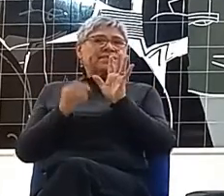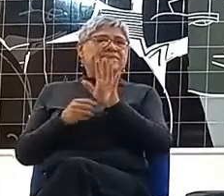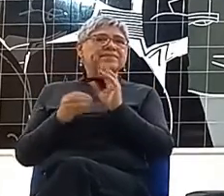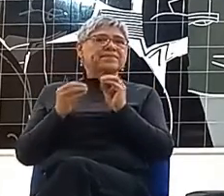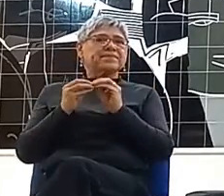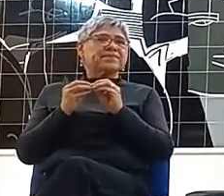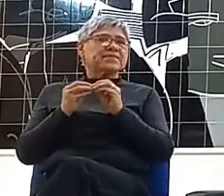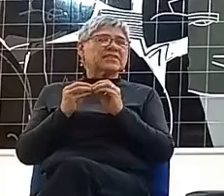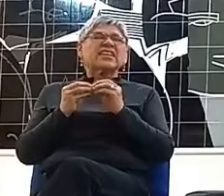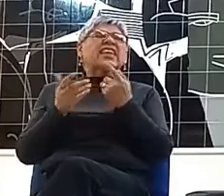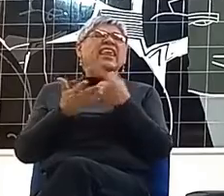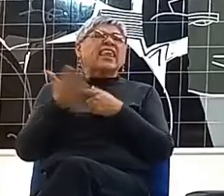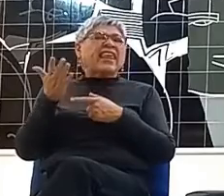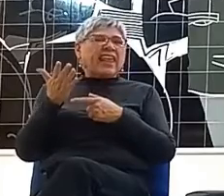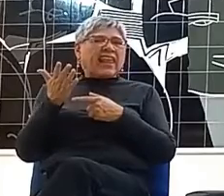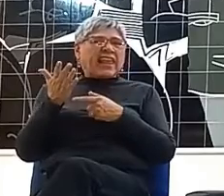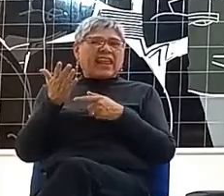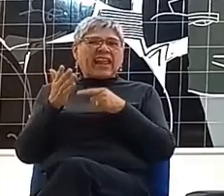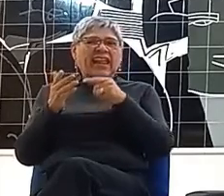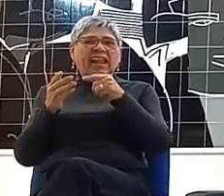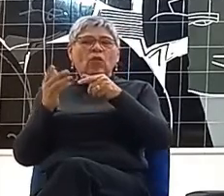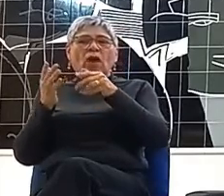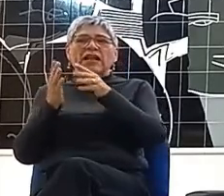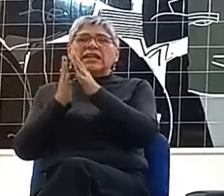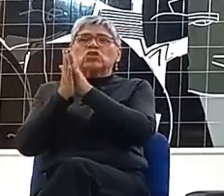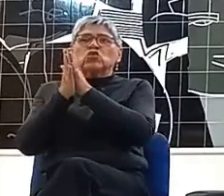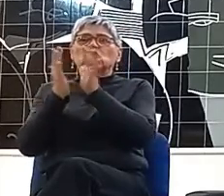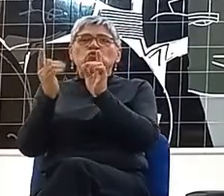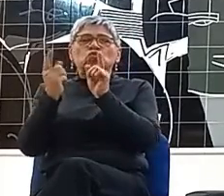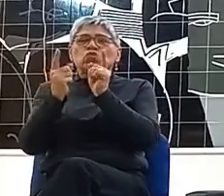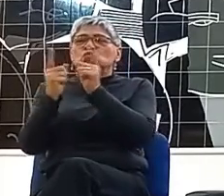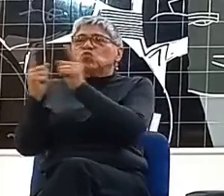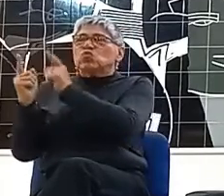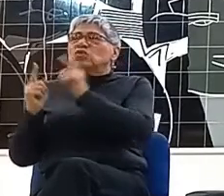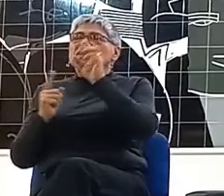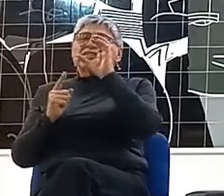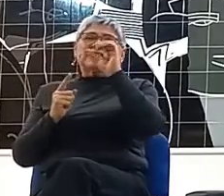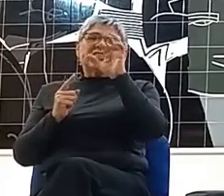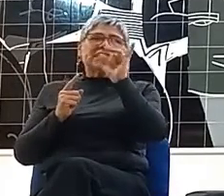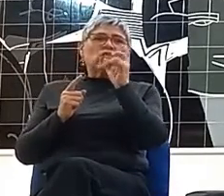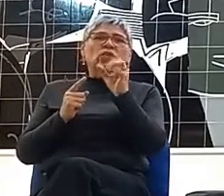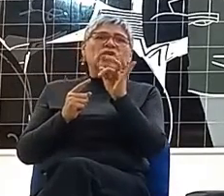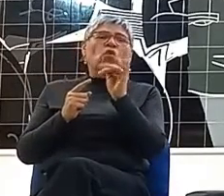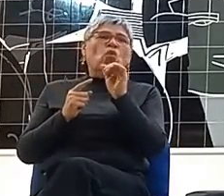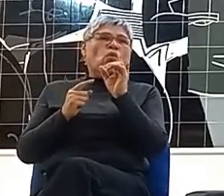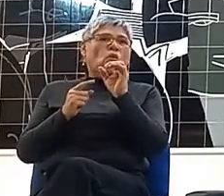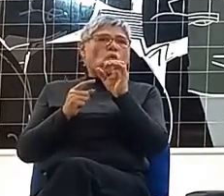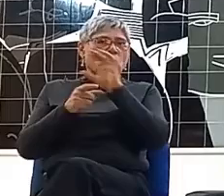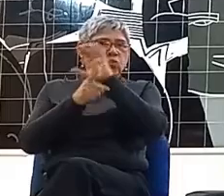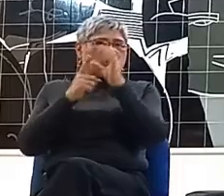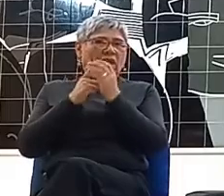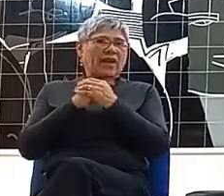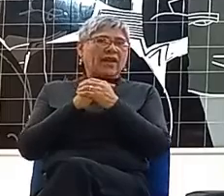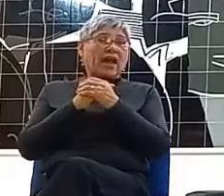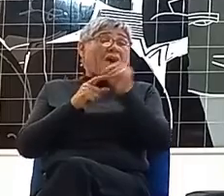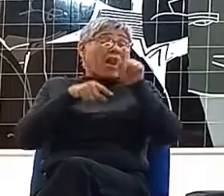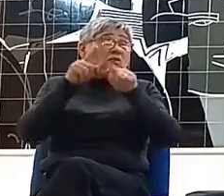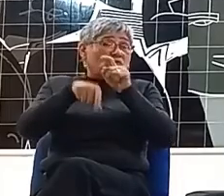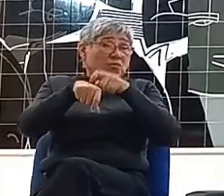tiene que ver eso con un circuito cultural. En algunos momentos de nuestros recorridos por la ciudad,